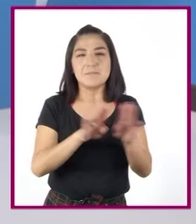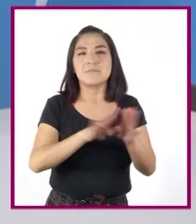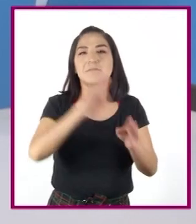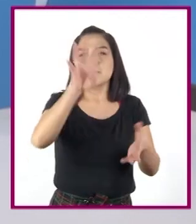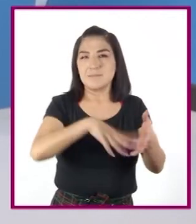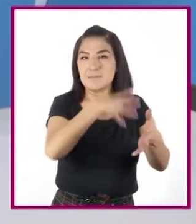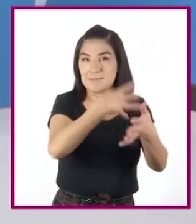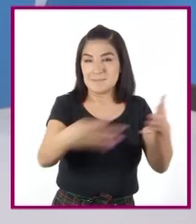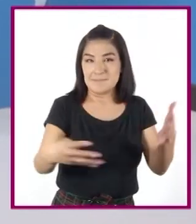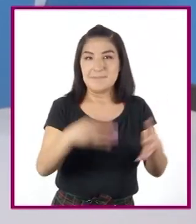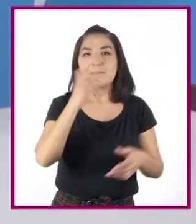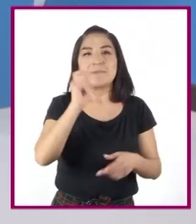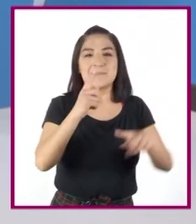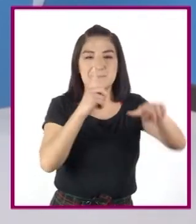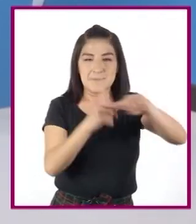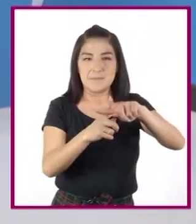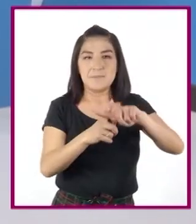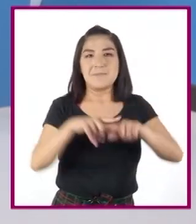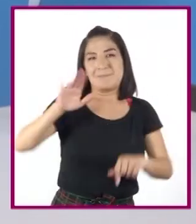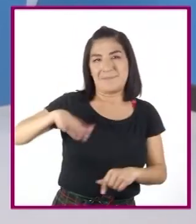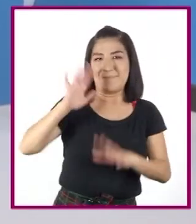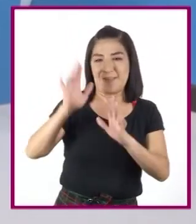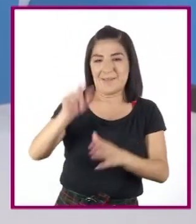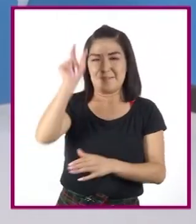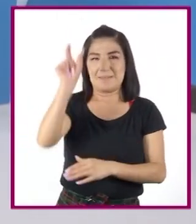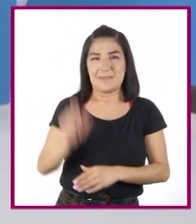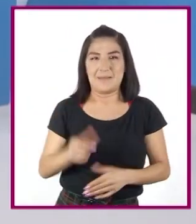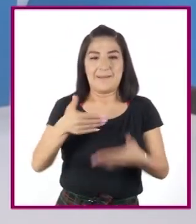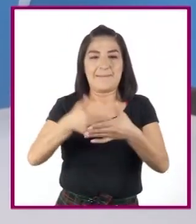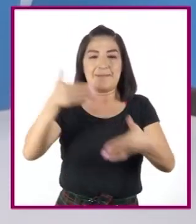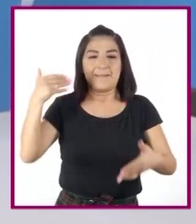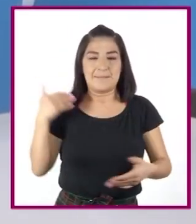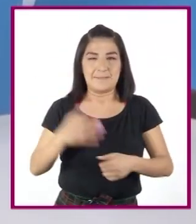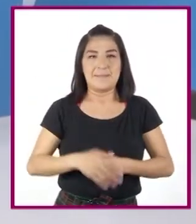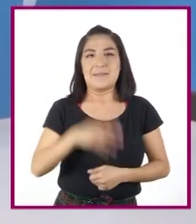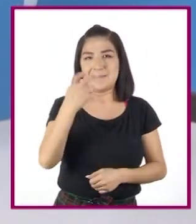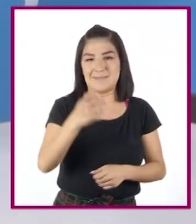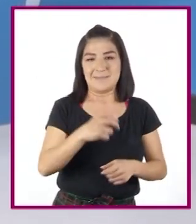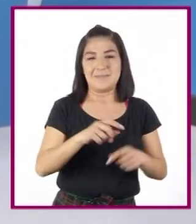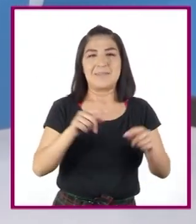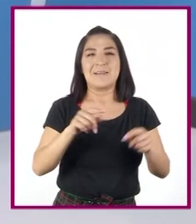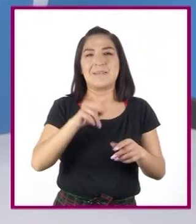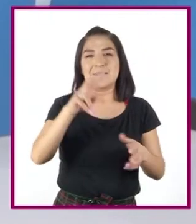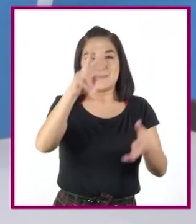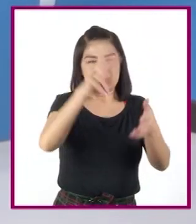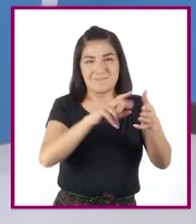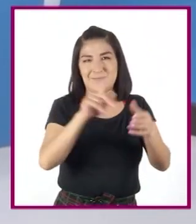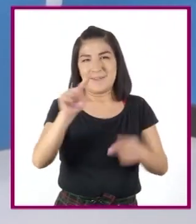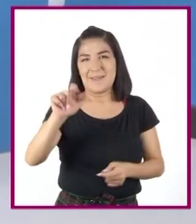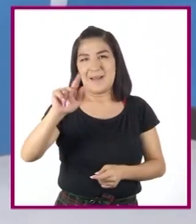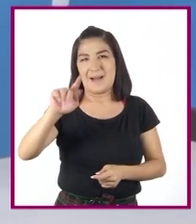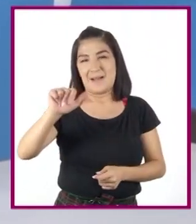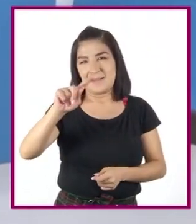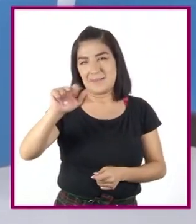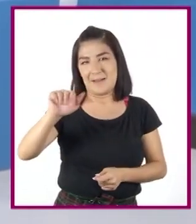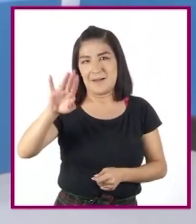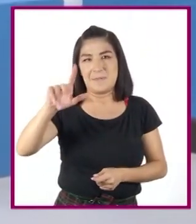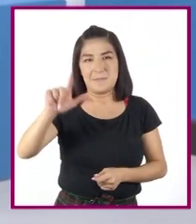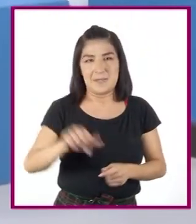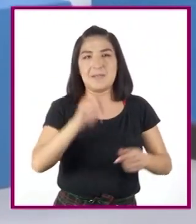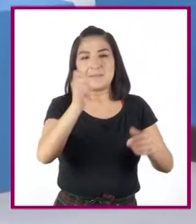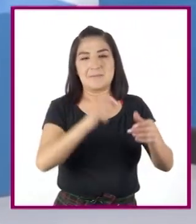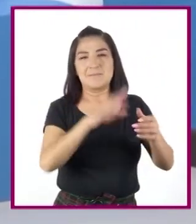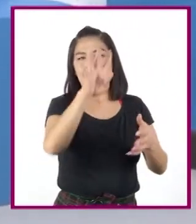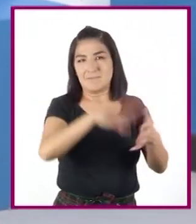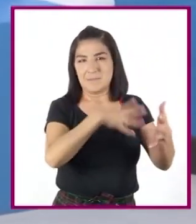a partir de los datos que calculamos anteriormente en la tabla. Recuerden, como lo